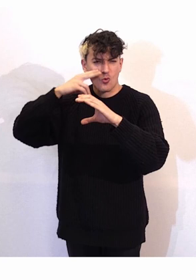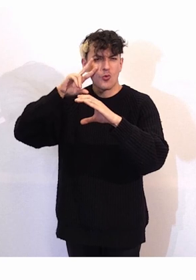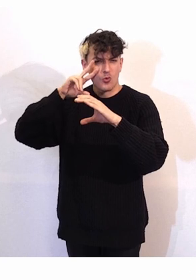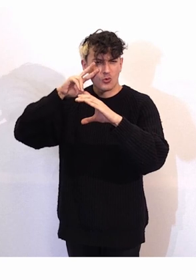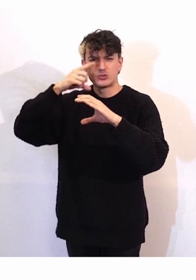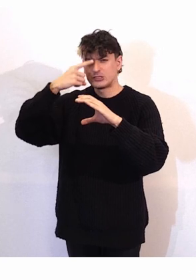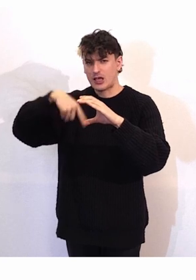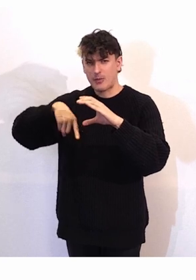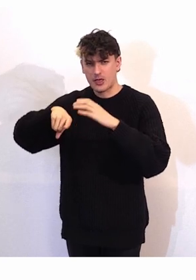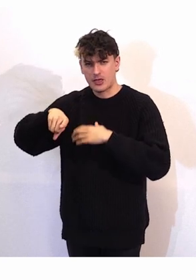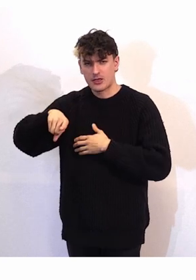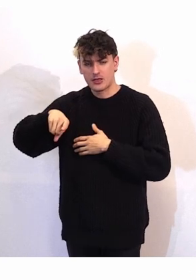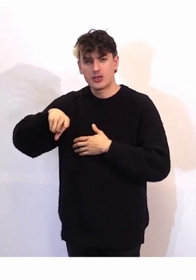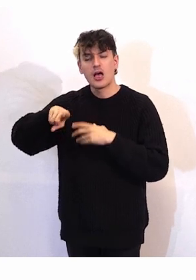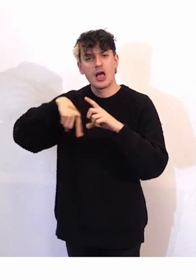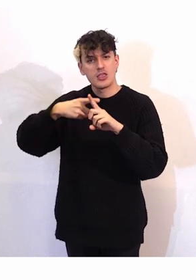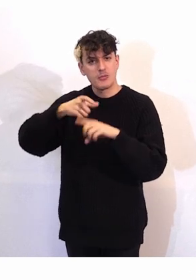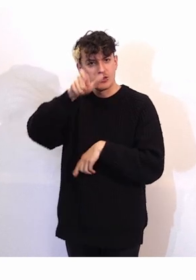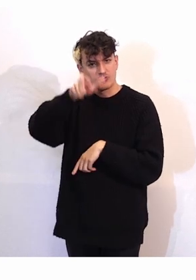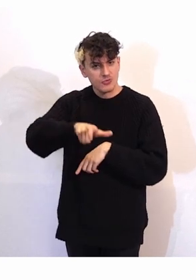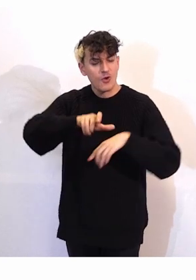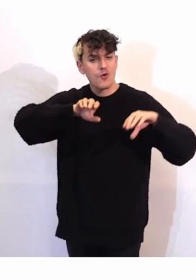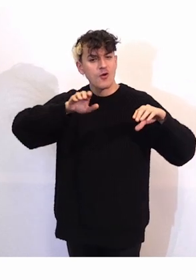Además, es una formadora